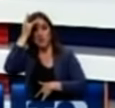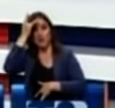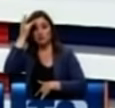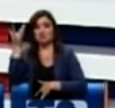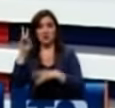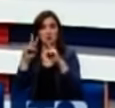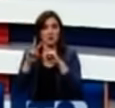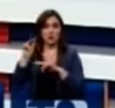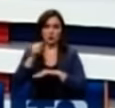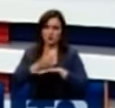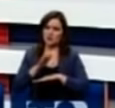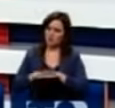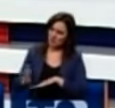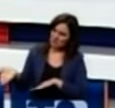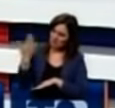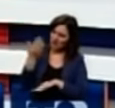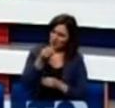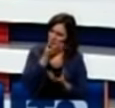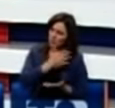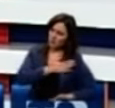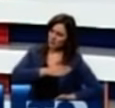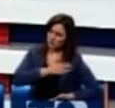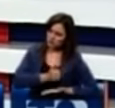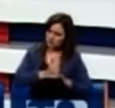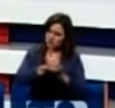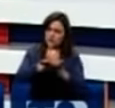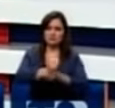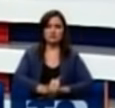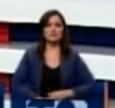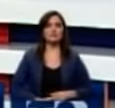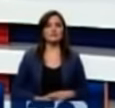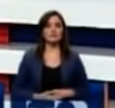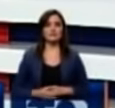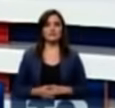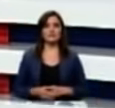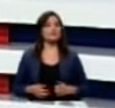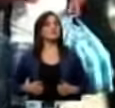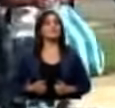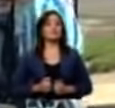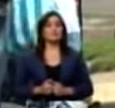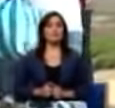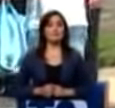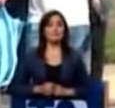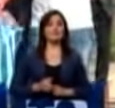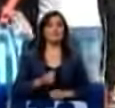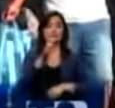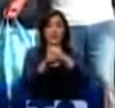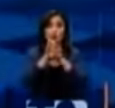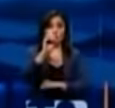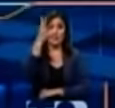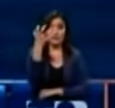no conocidos, las autoridades de salud dicen que también les brindan la asistencia integral. Hasta el año